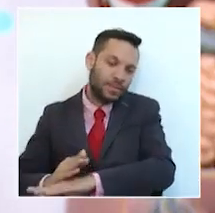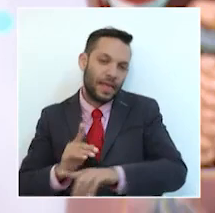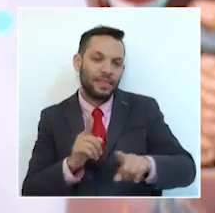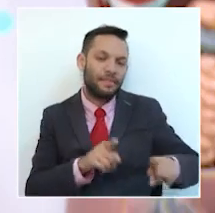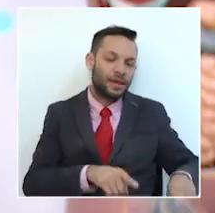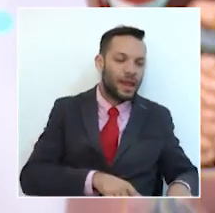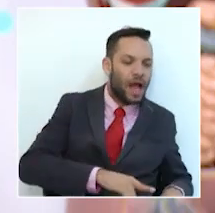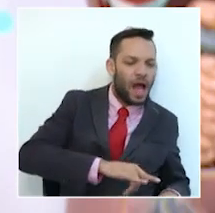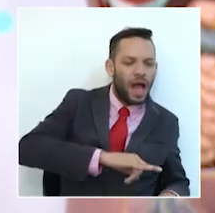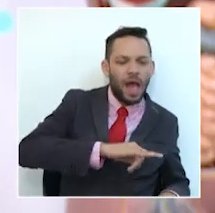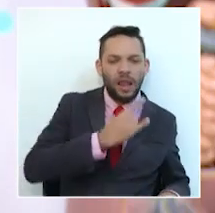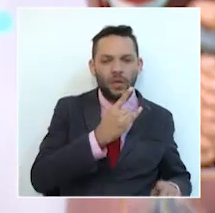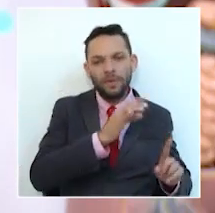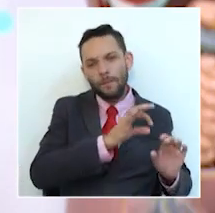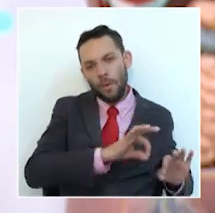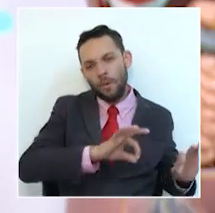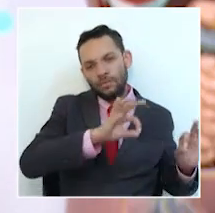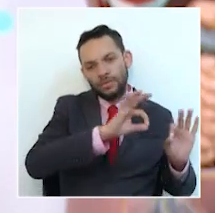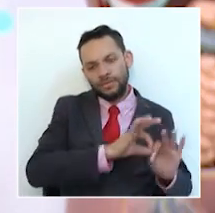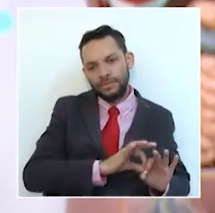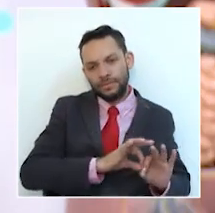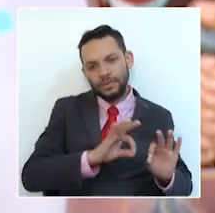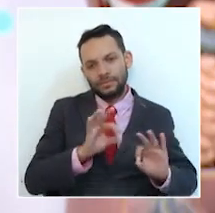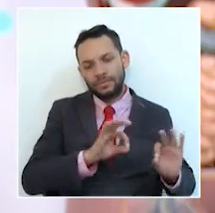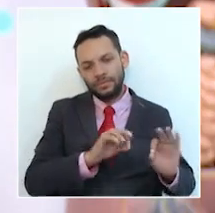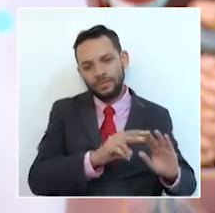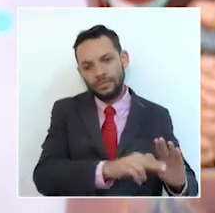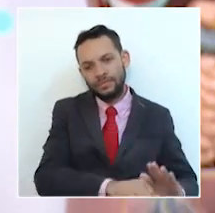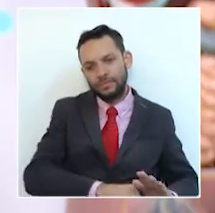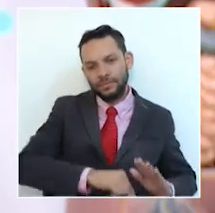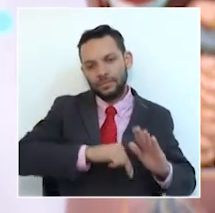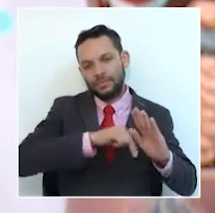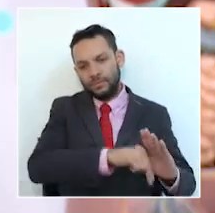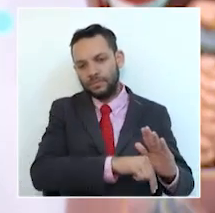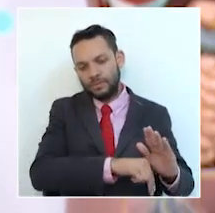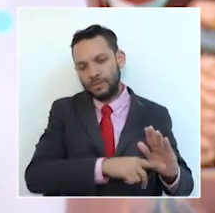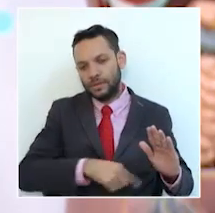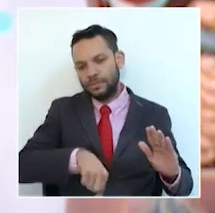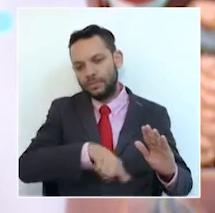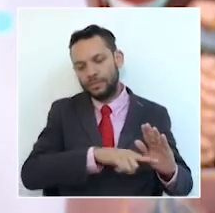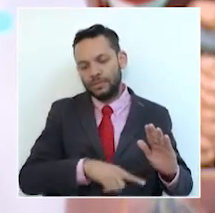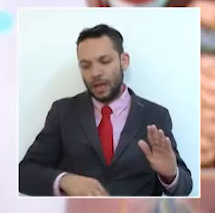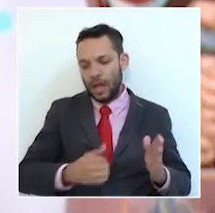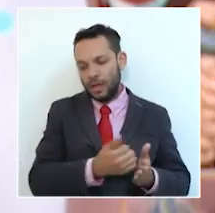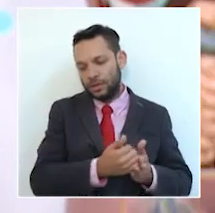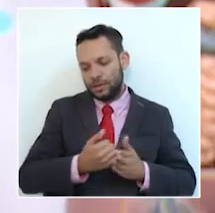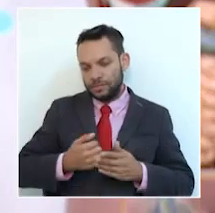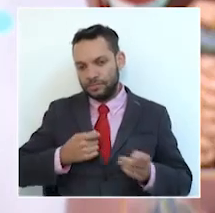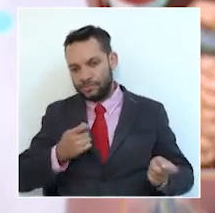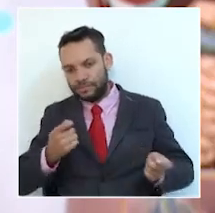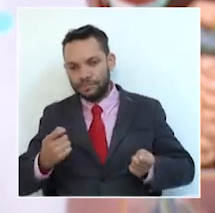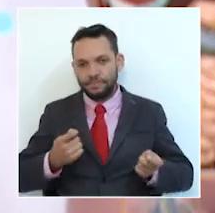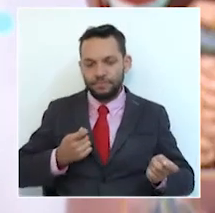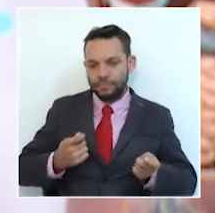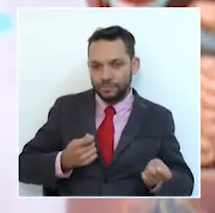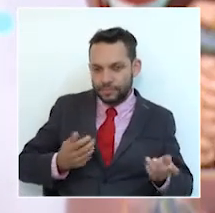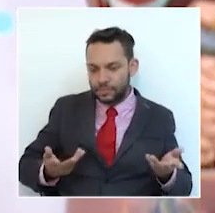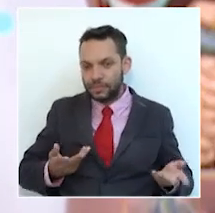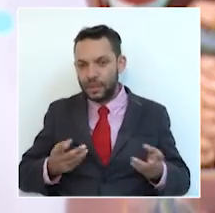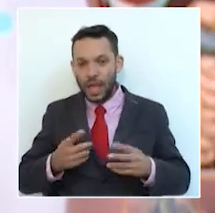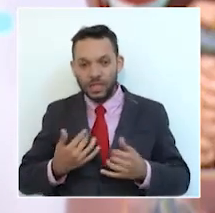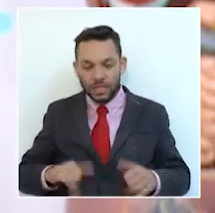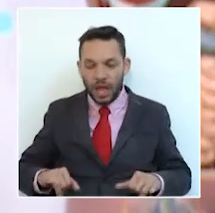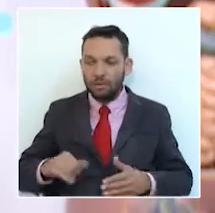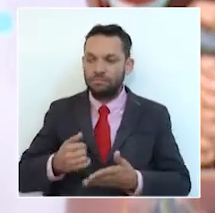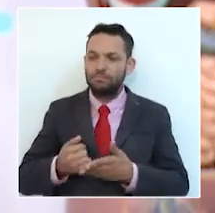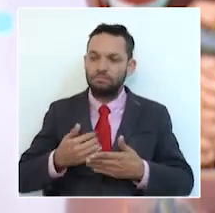importante que es el mejor al bienestar el disconfort que a veces ocurre en estas enfermedades dermatológicas con eso ya hemos